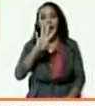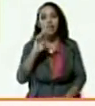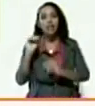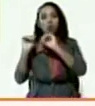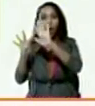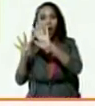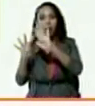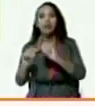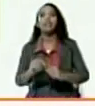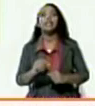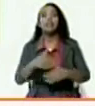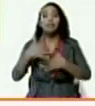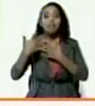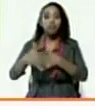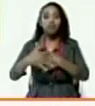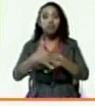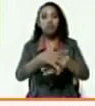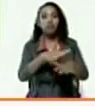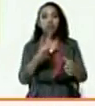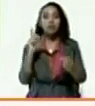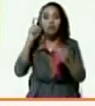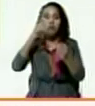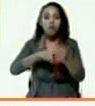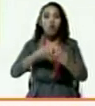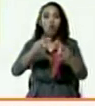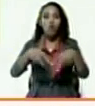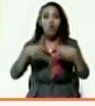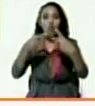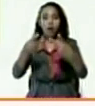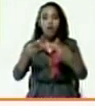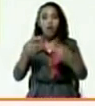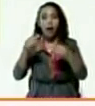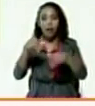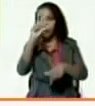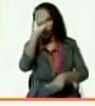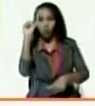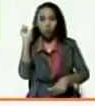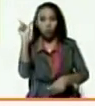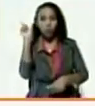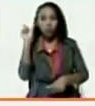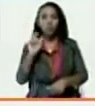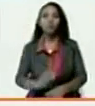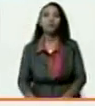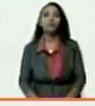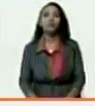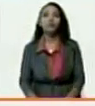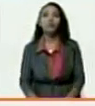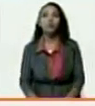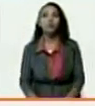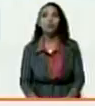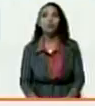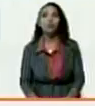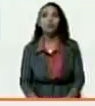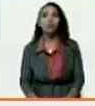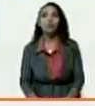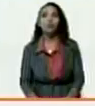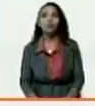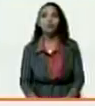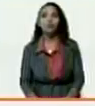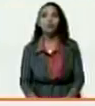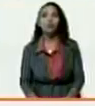7.633.149 militantes inscritos e inscritas en el Partido Socialista Unido de Venezuela.